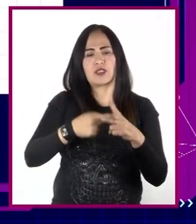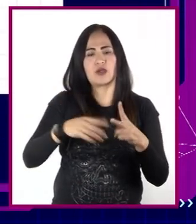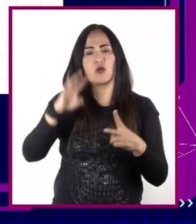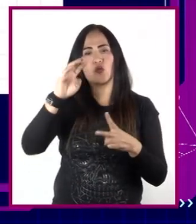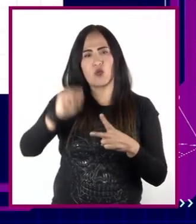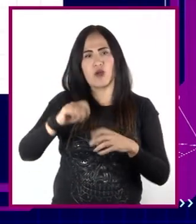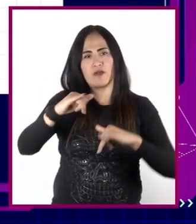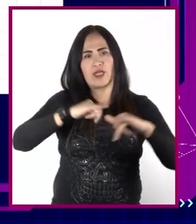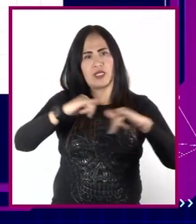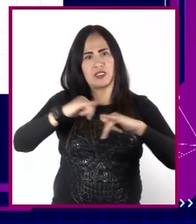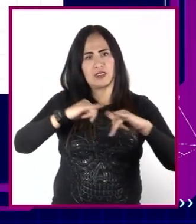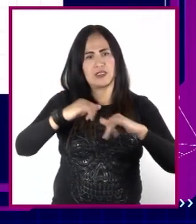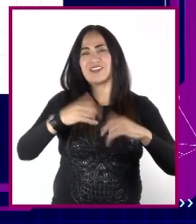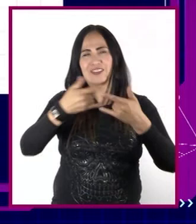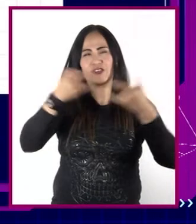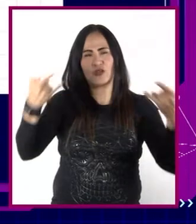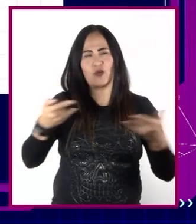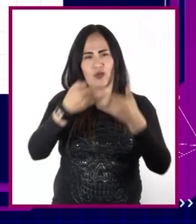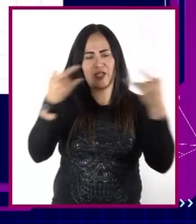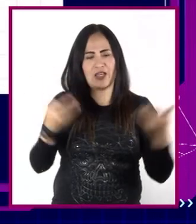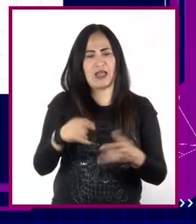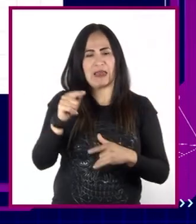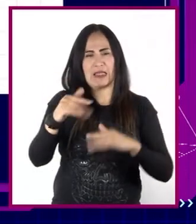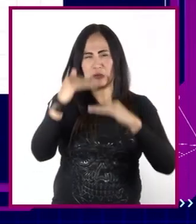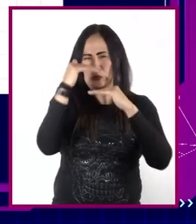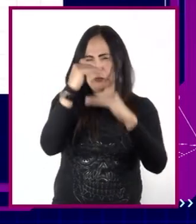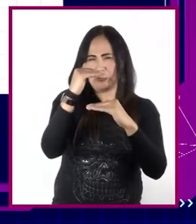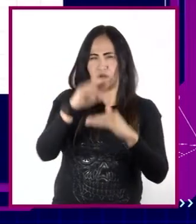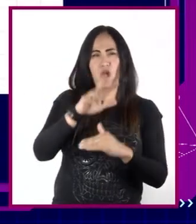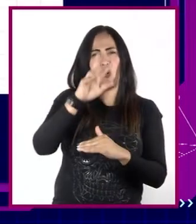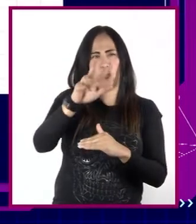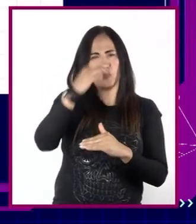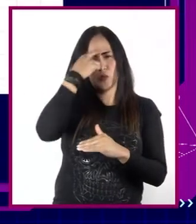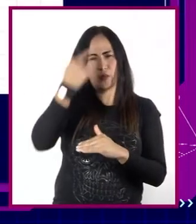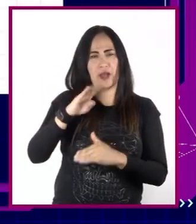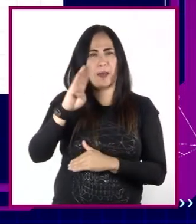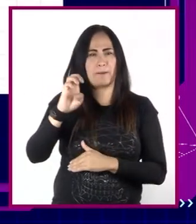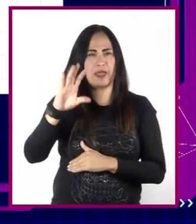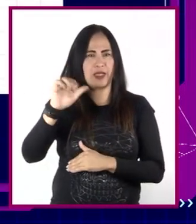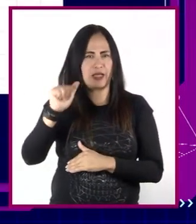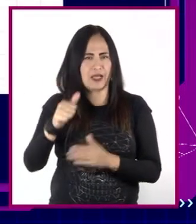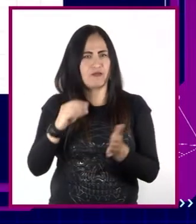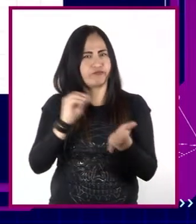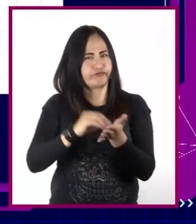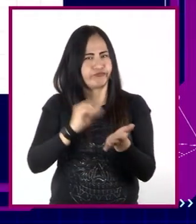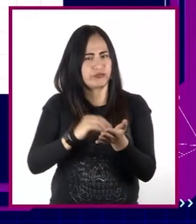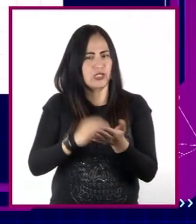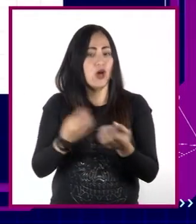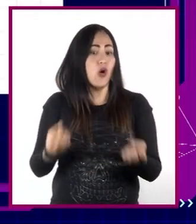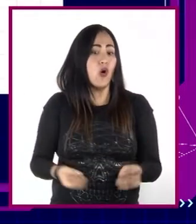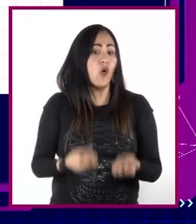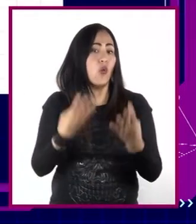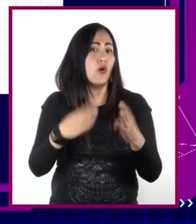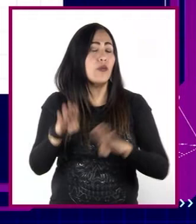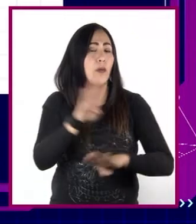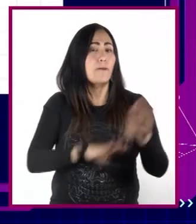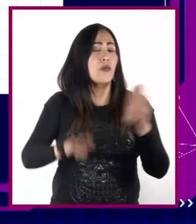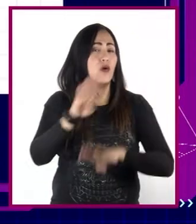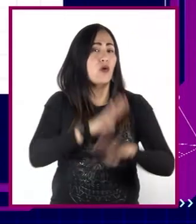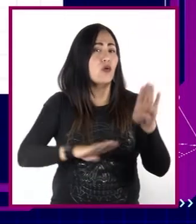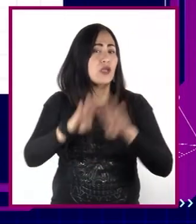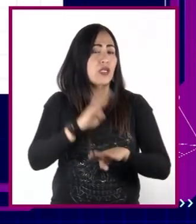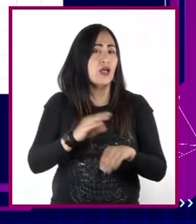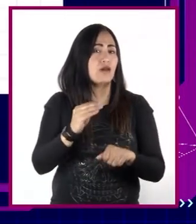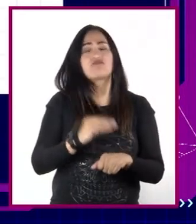Él necesita que su promedio sea mínimo de 8 para mantener su beca. ¿Qué calificación debe obtener en